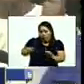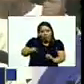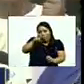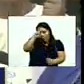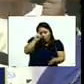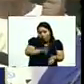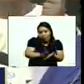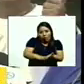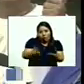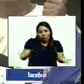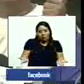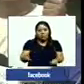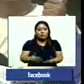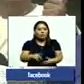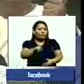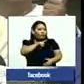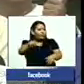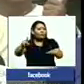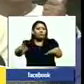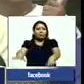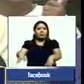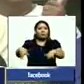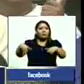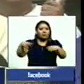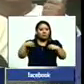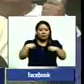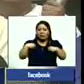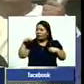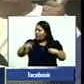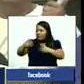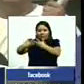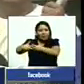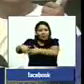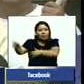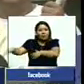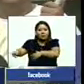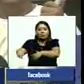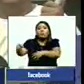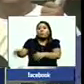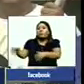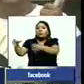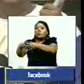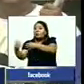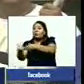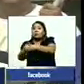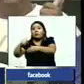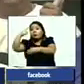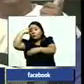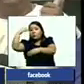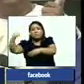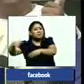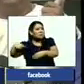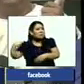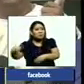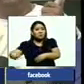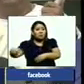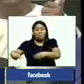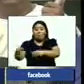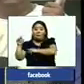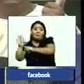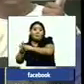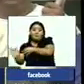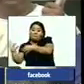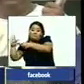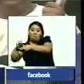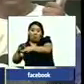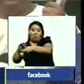mensuales. Rechacemos la actuación de estas empresas junto a la clase política que siempre la han tenido de aliada y